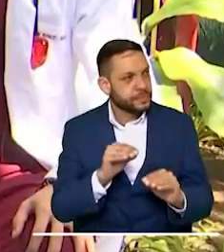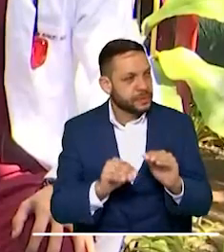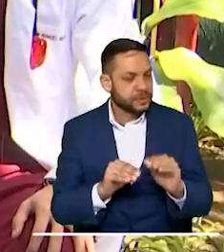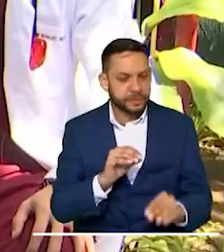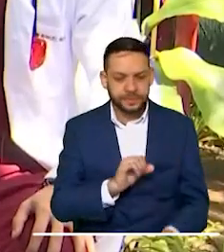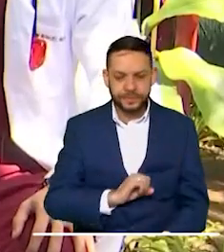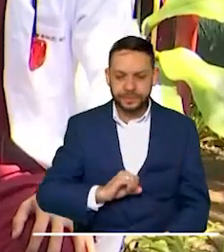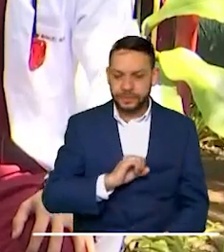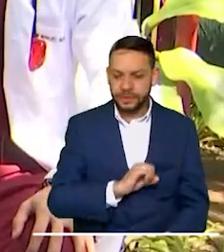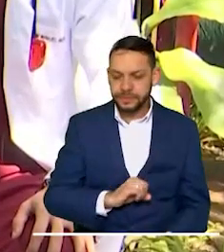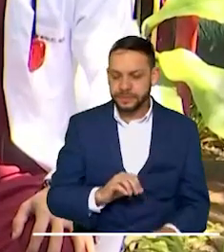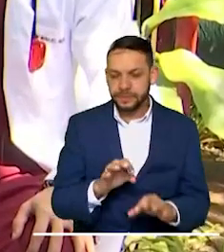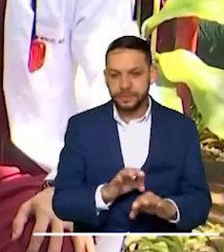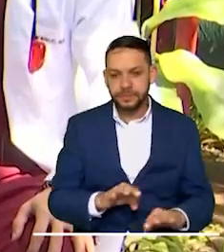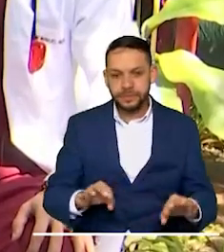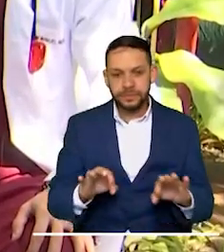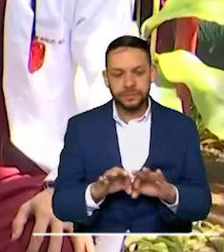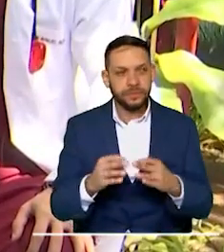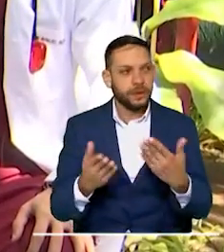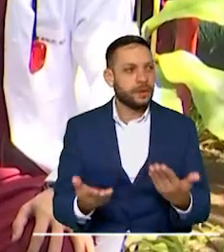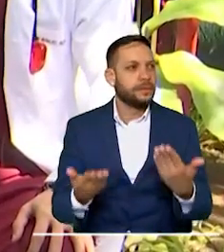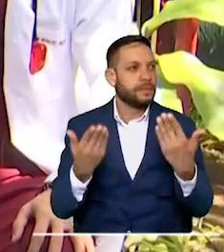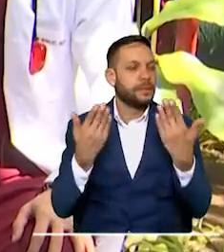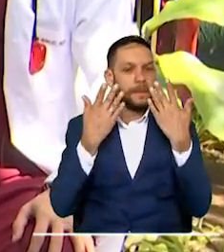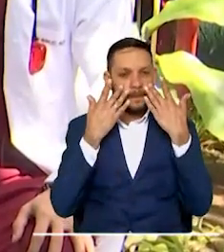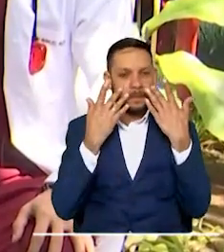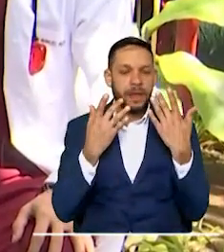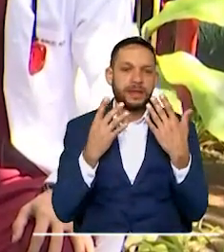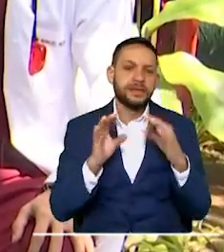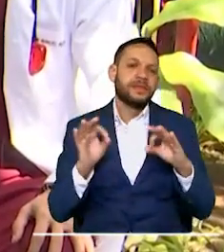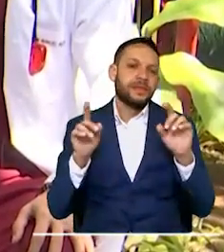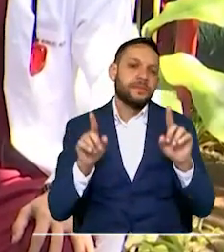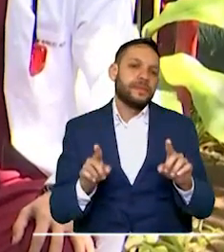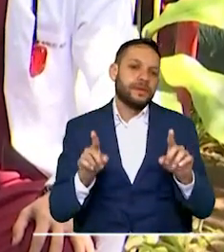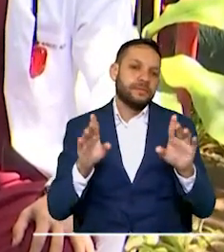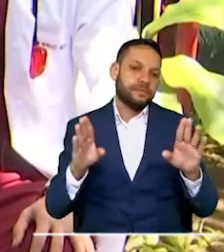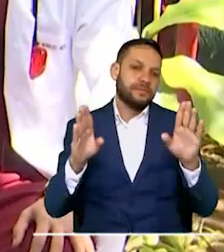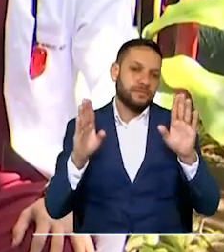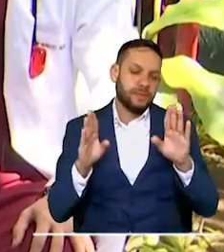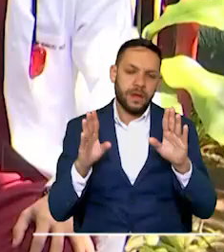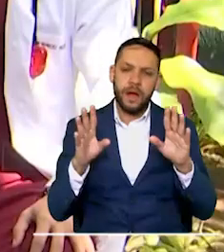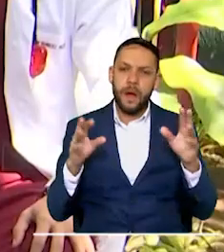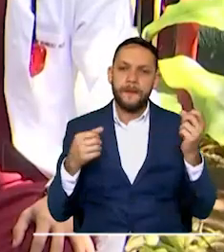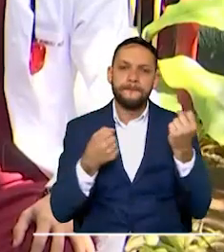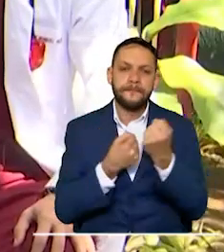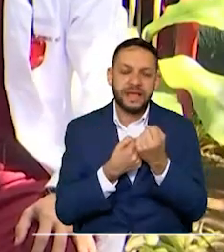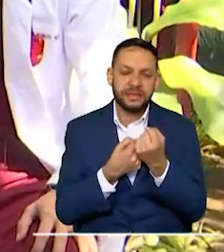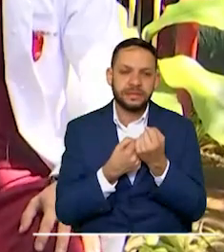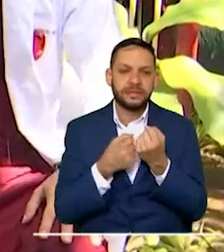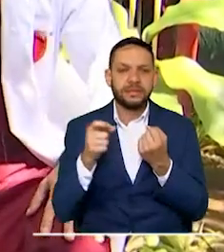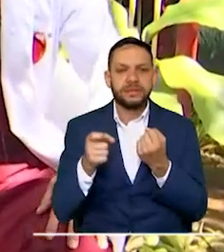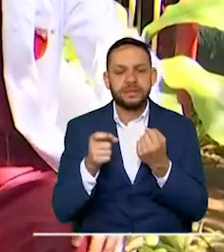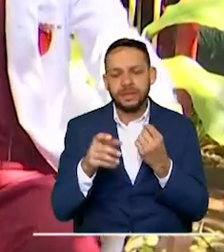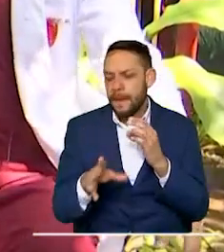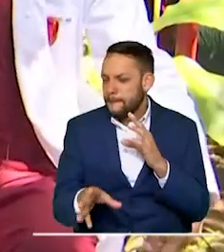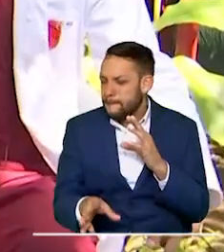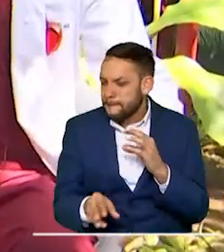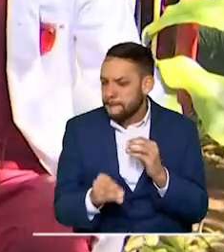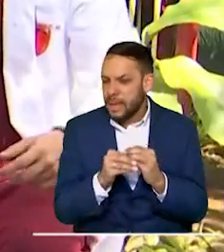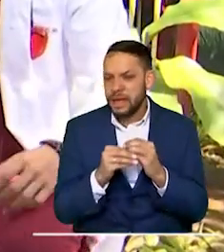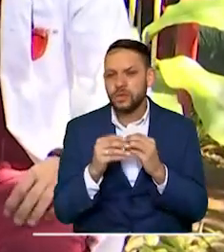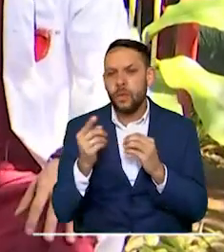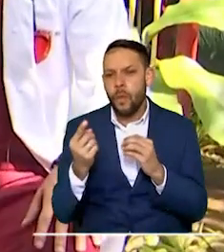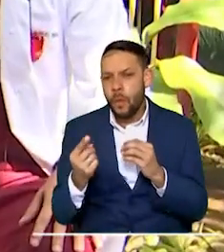ecografía, supremamente importante, pero es importante que tengan en cuenta que es un complemento de otros